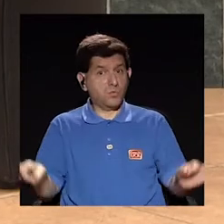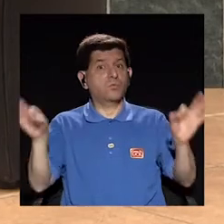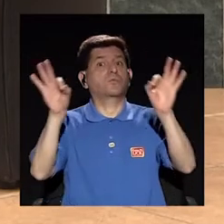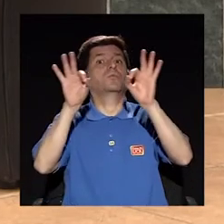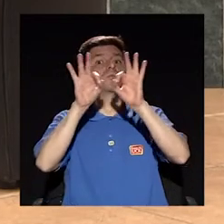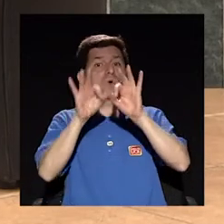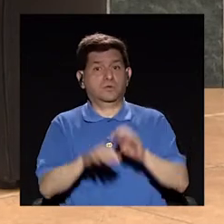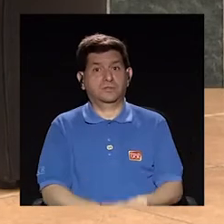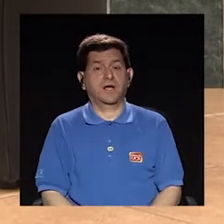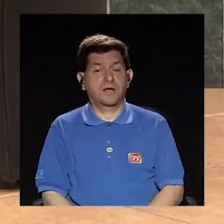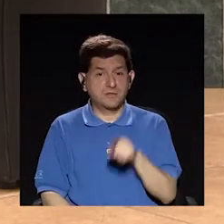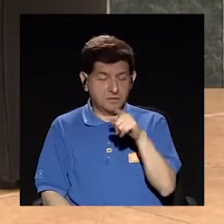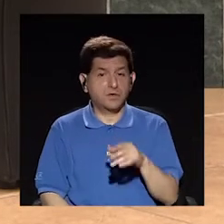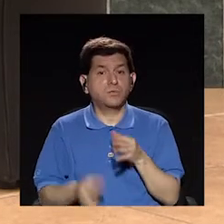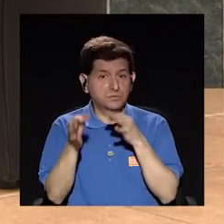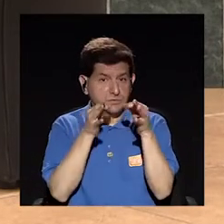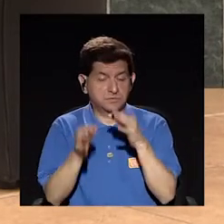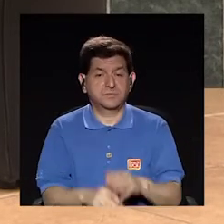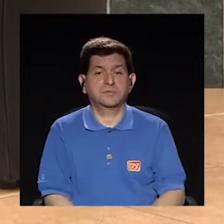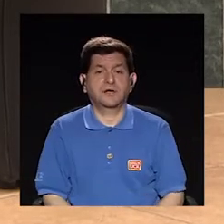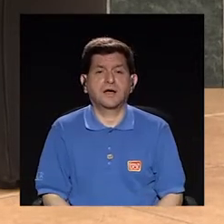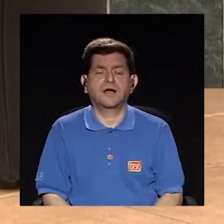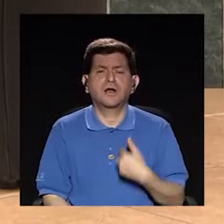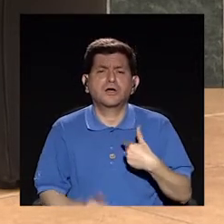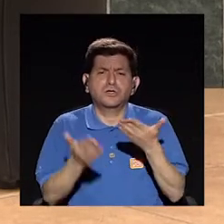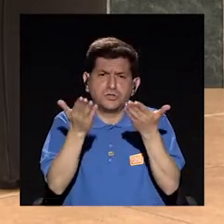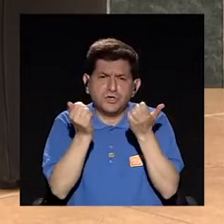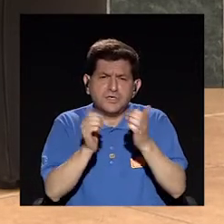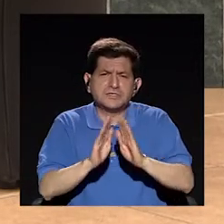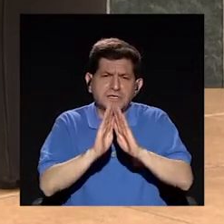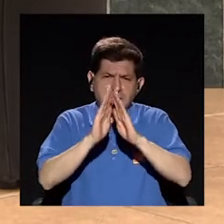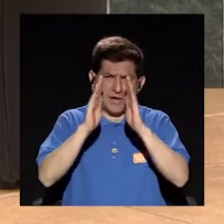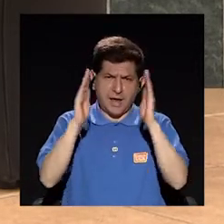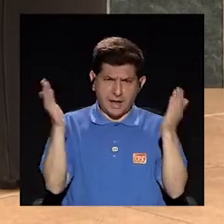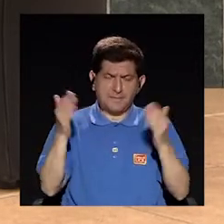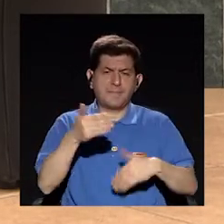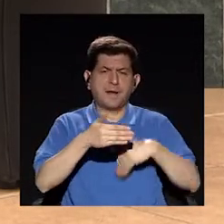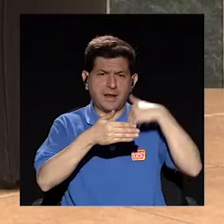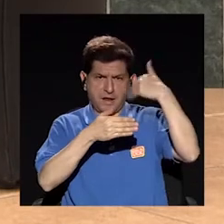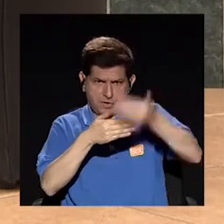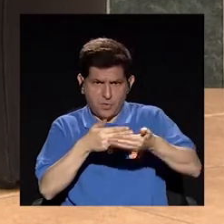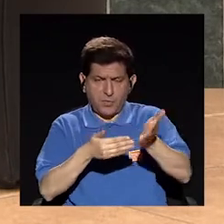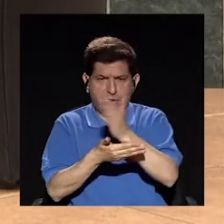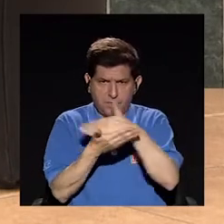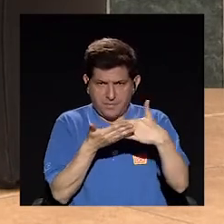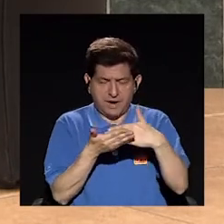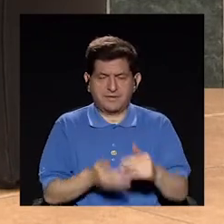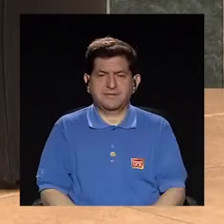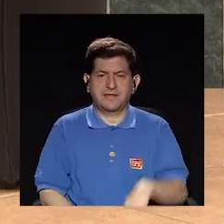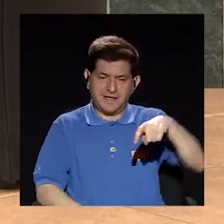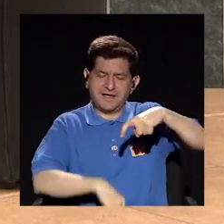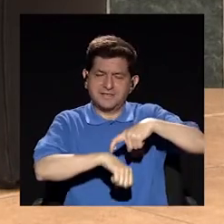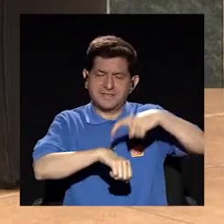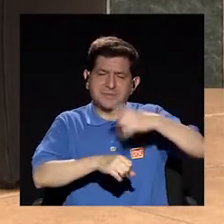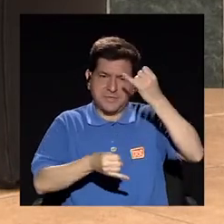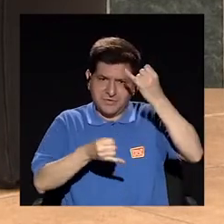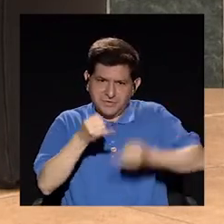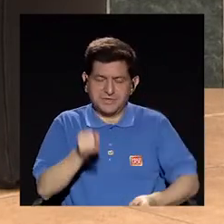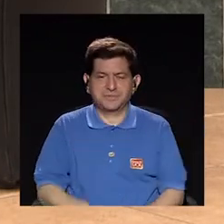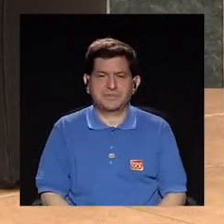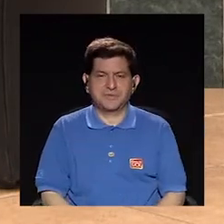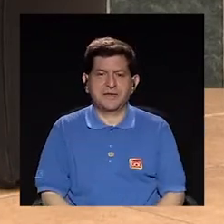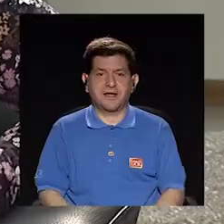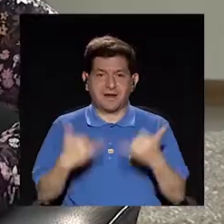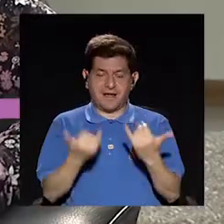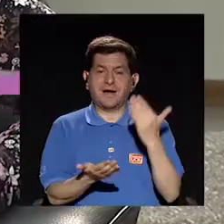importante lo que estás anotando, que me quisiera que lo ampliemos en el segundo bloque porque ya se nos terminó y